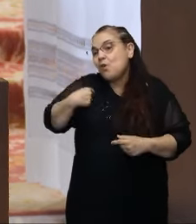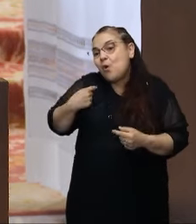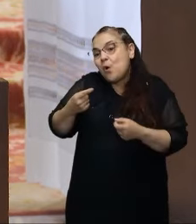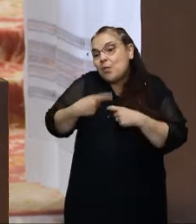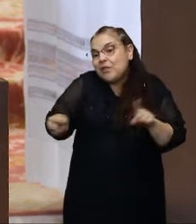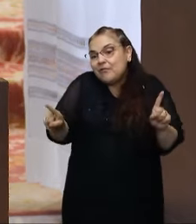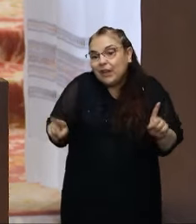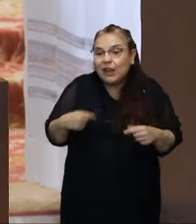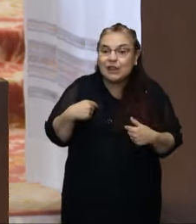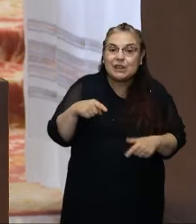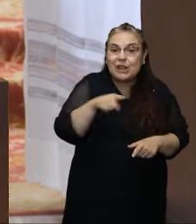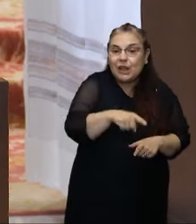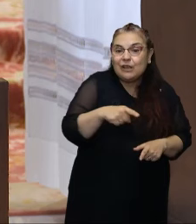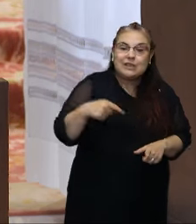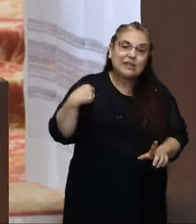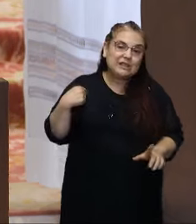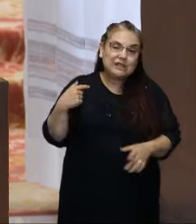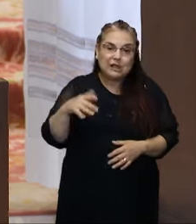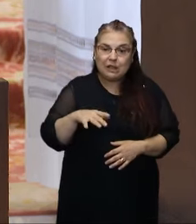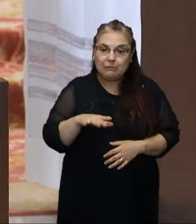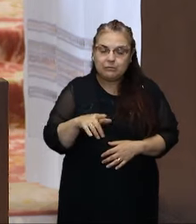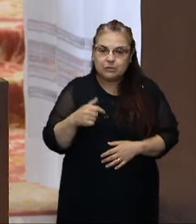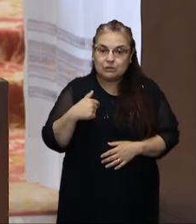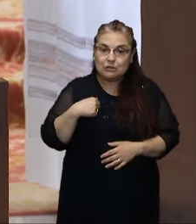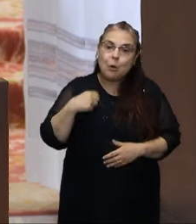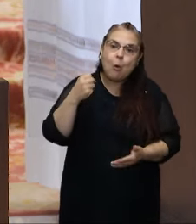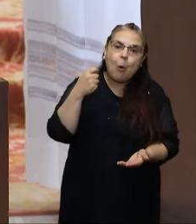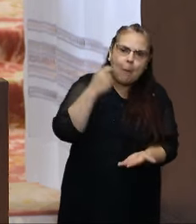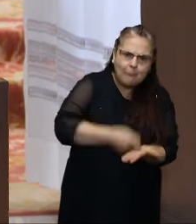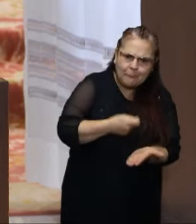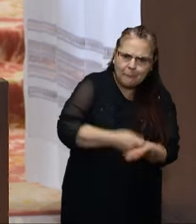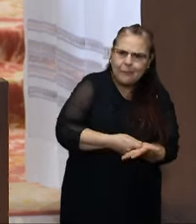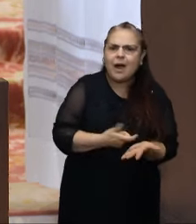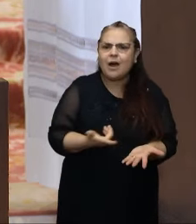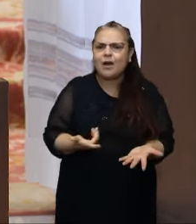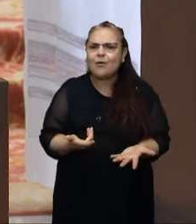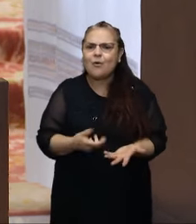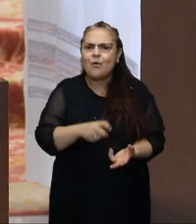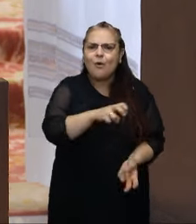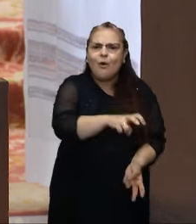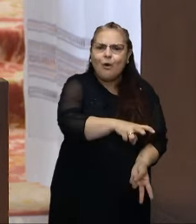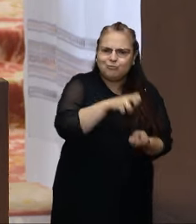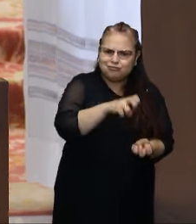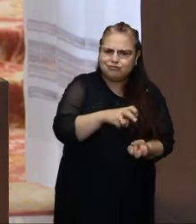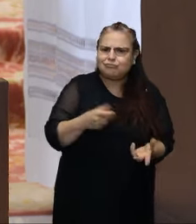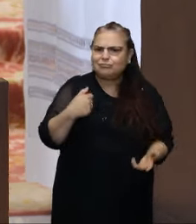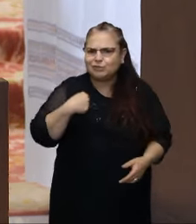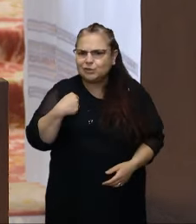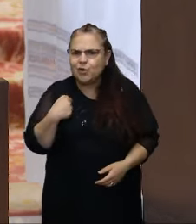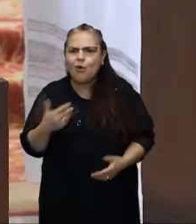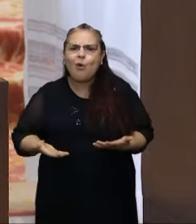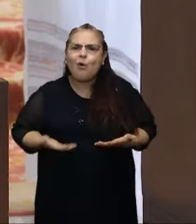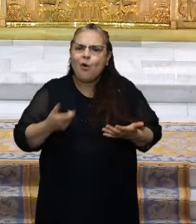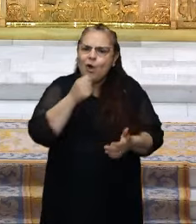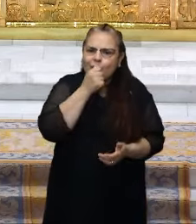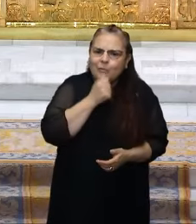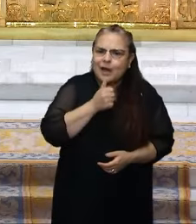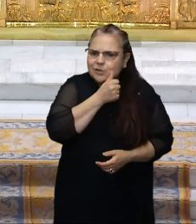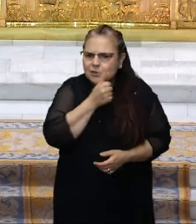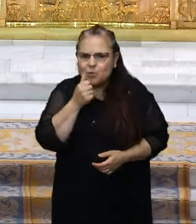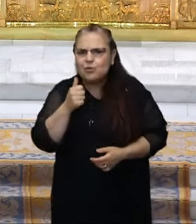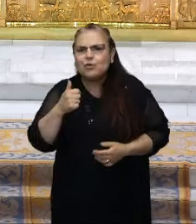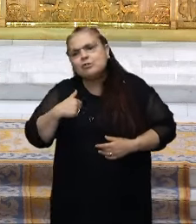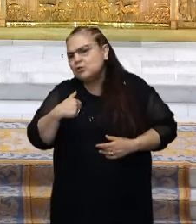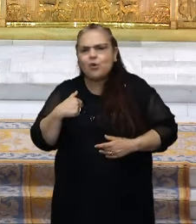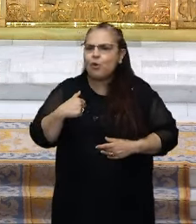ese sinvergüenza que está ahí detrás. Yo pago los diezmos, yo ayuno, yo lo